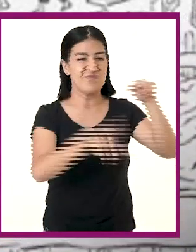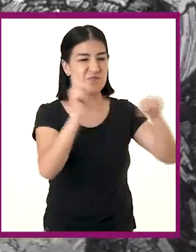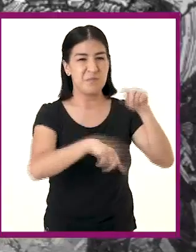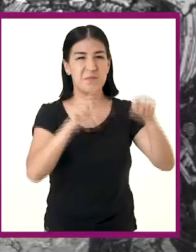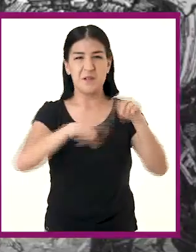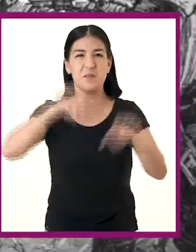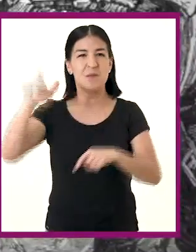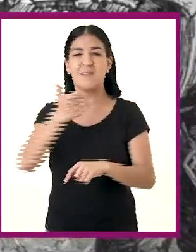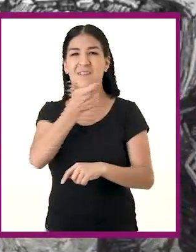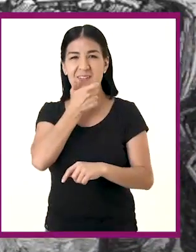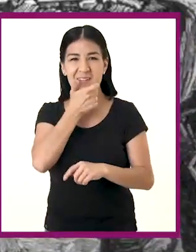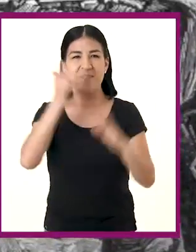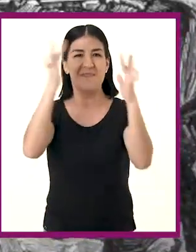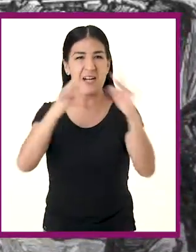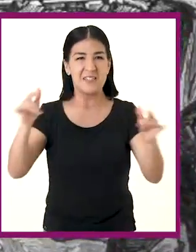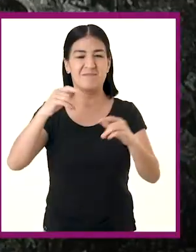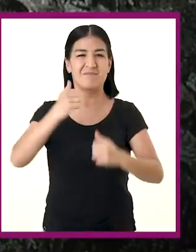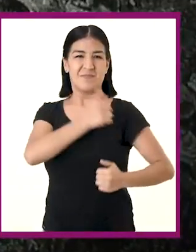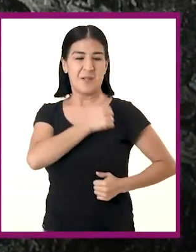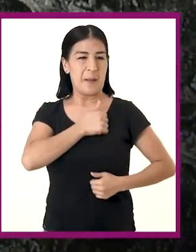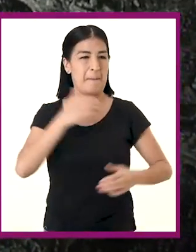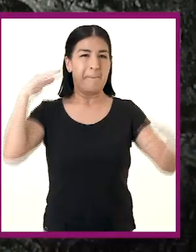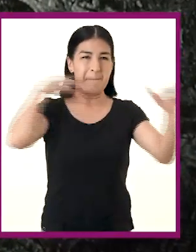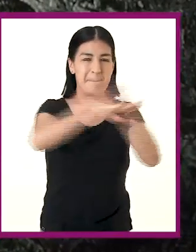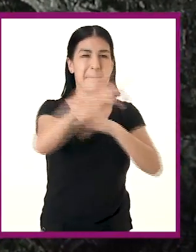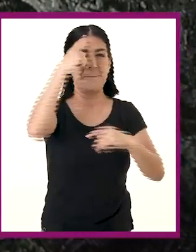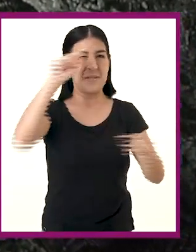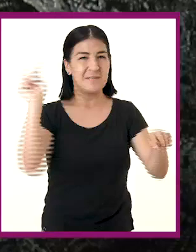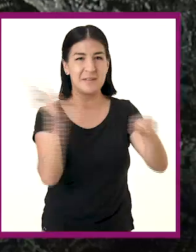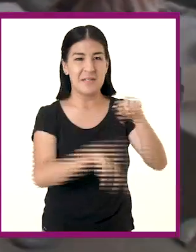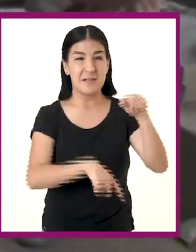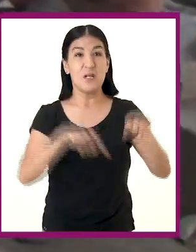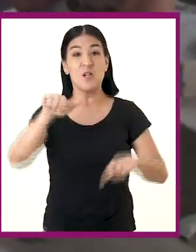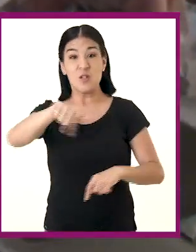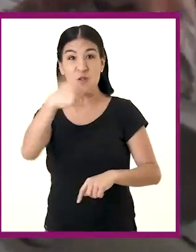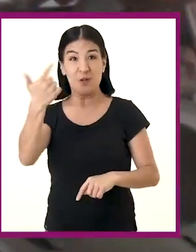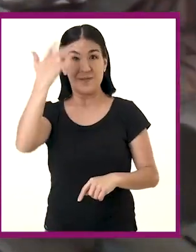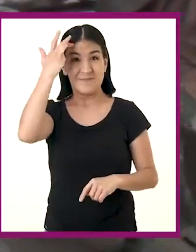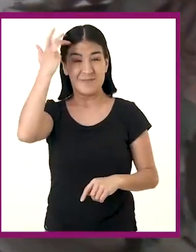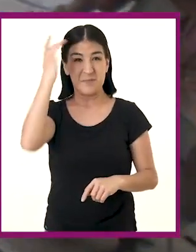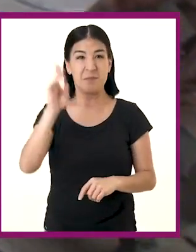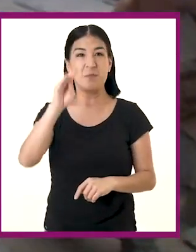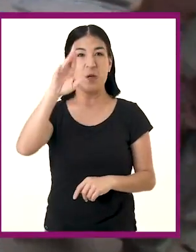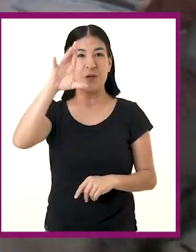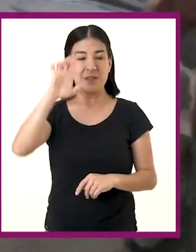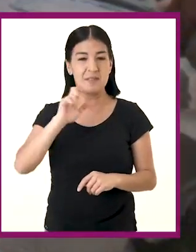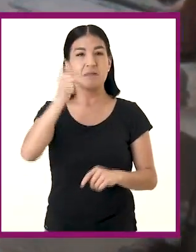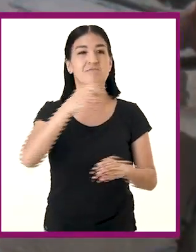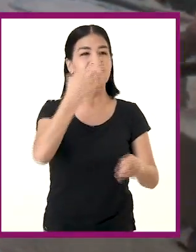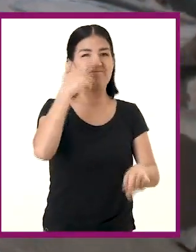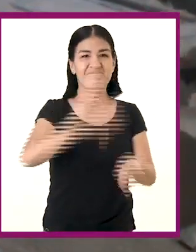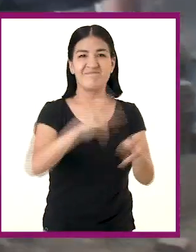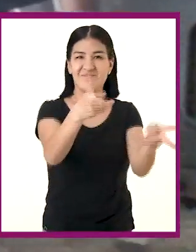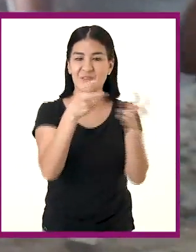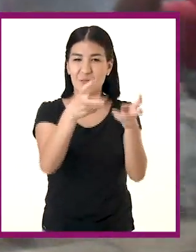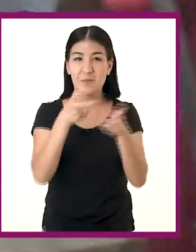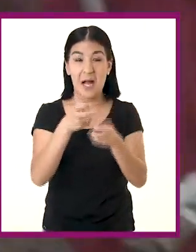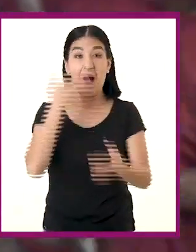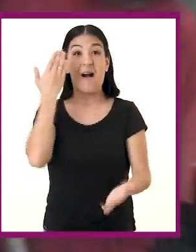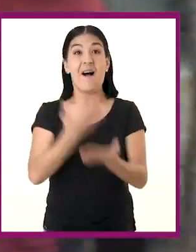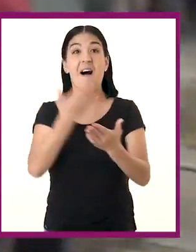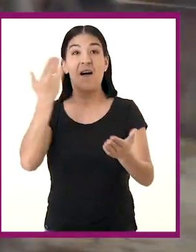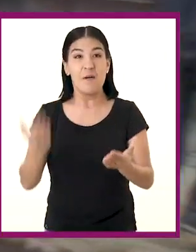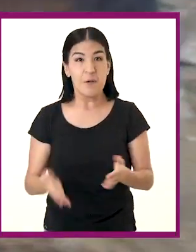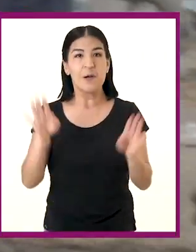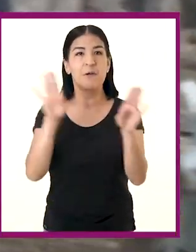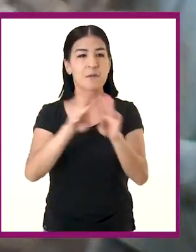fue destruido y saqueado por tropas inglesas y francesas. Las 12 cabezas de bronce fueron de las piezas más importantes de